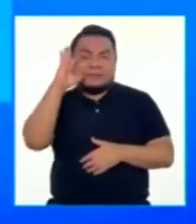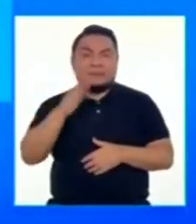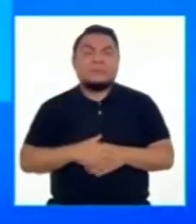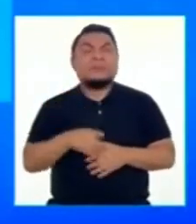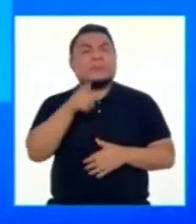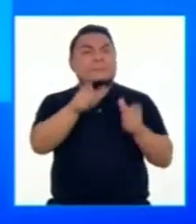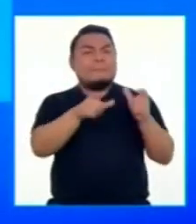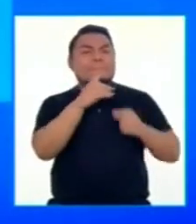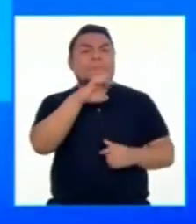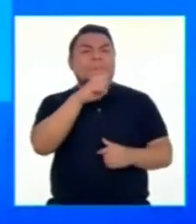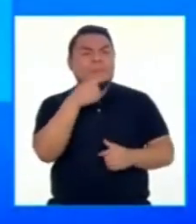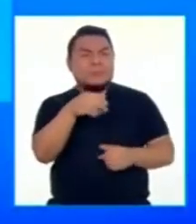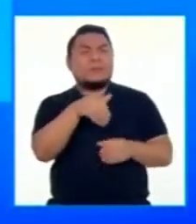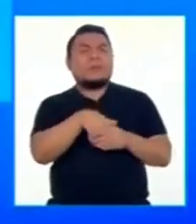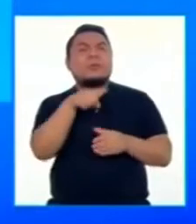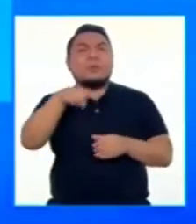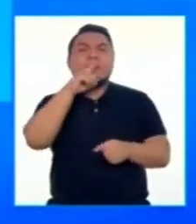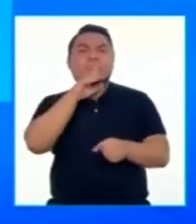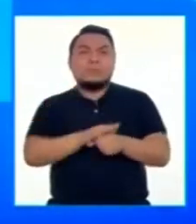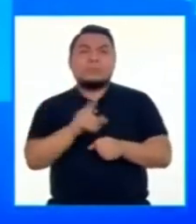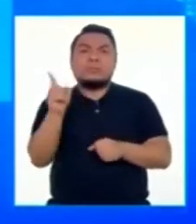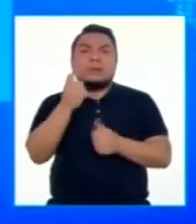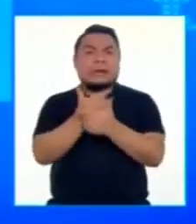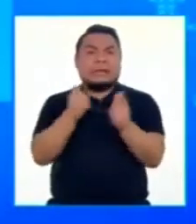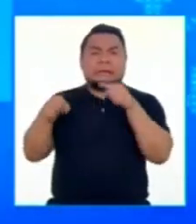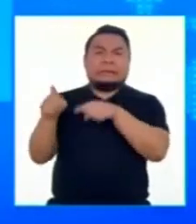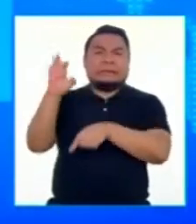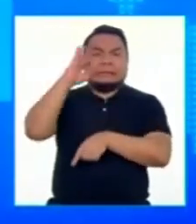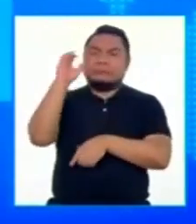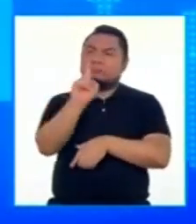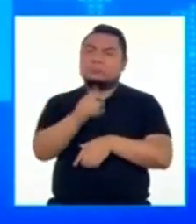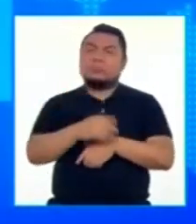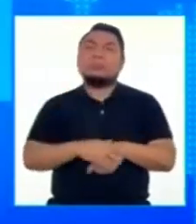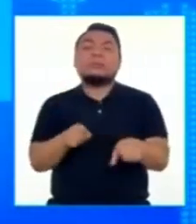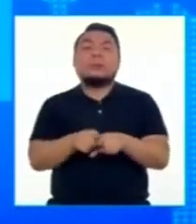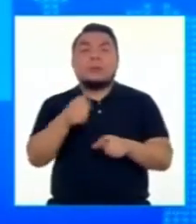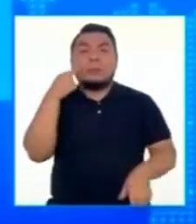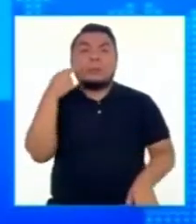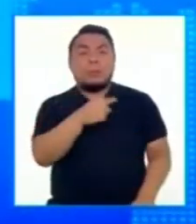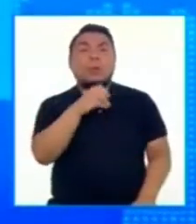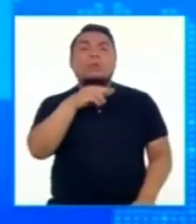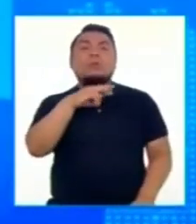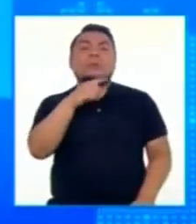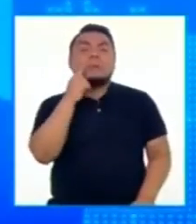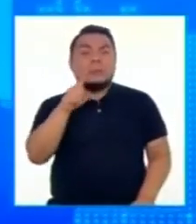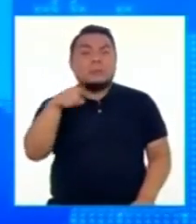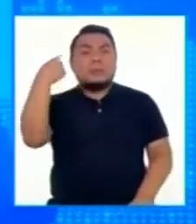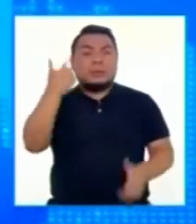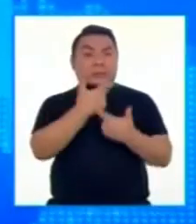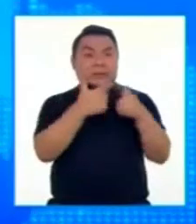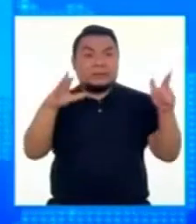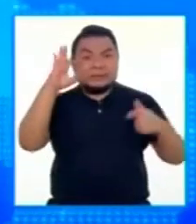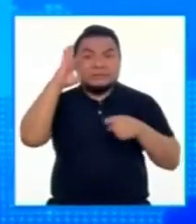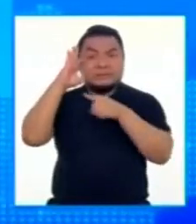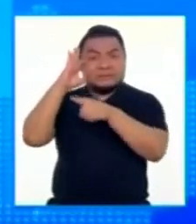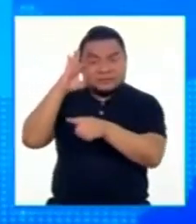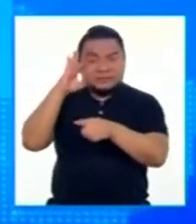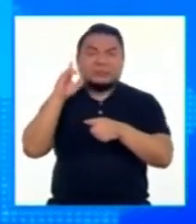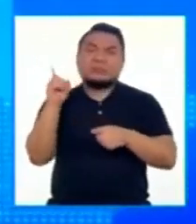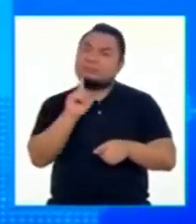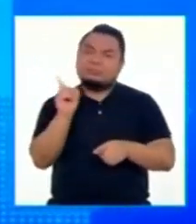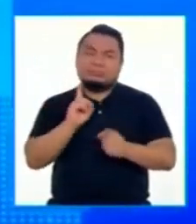demás candidatos a la presidencia a comprometerse a no indultarlo. En tanto, para el constitucionalista Omar Cairo, un eventual indulto a Alberto Fujimori